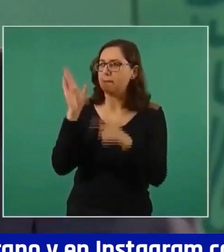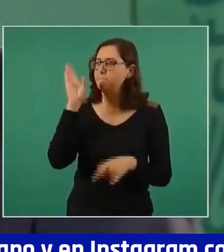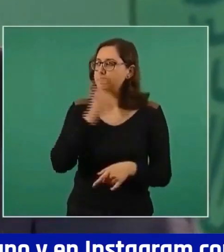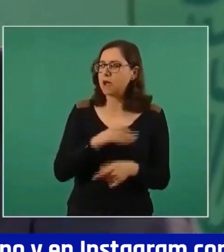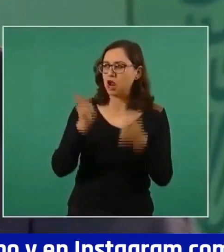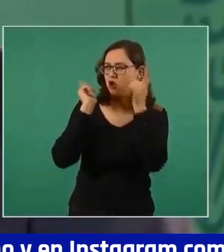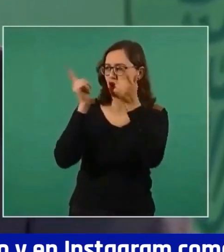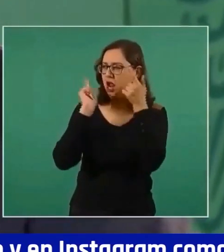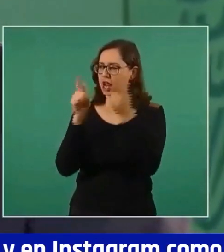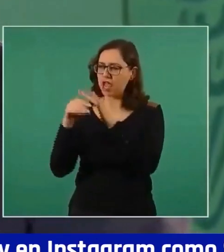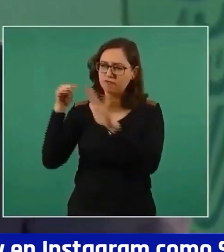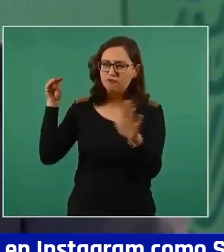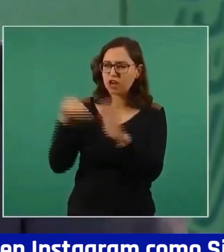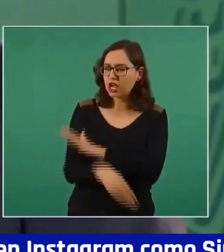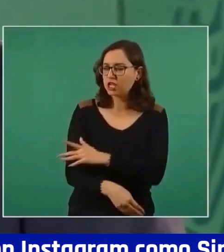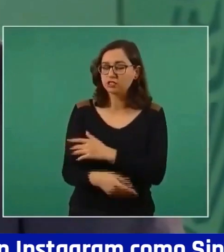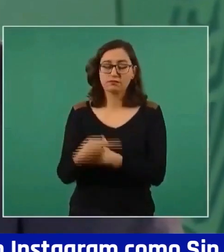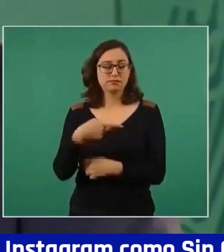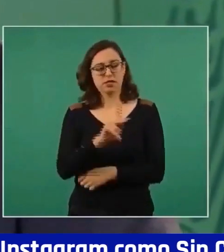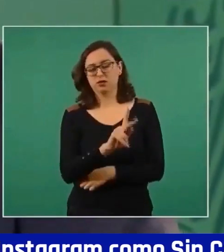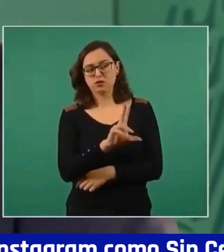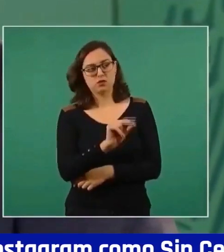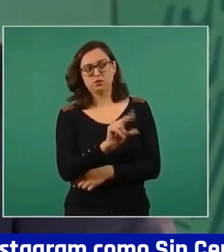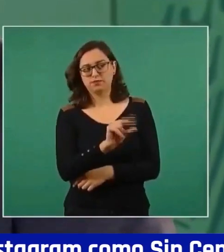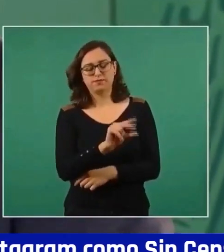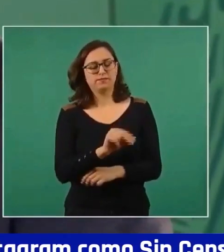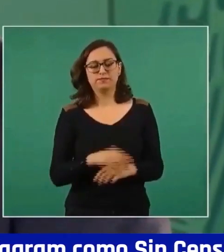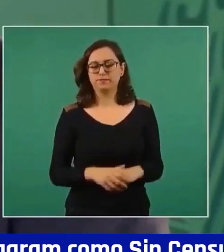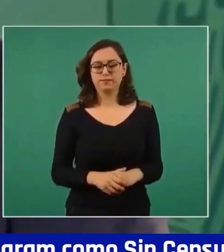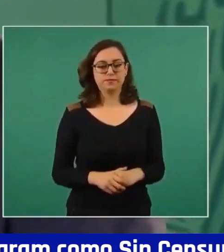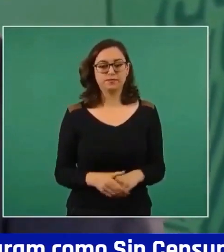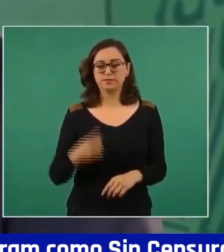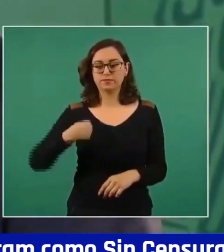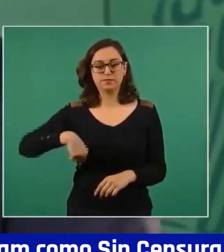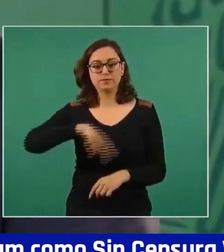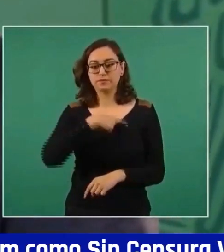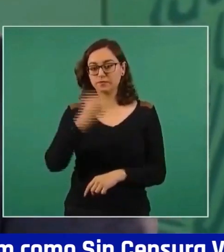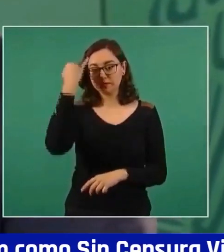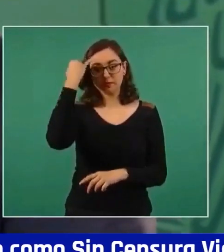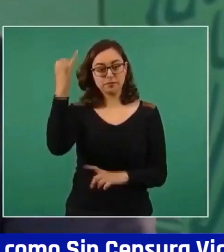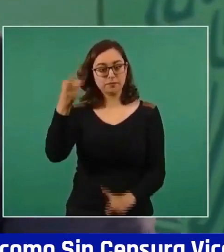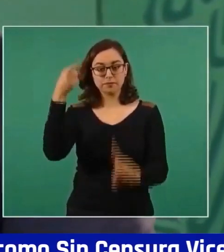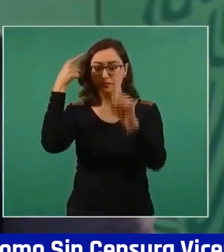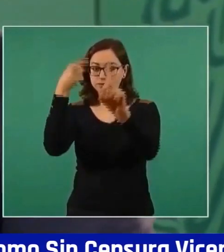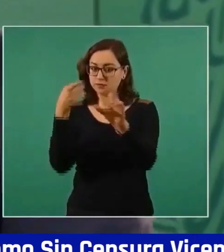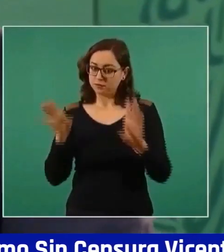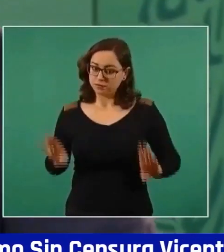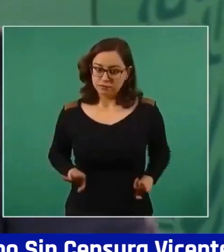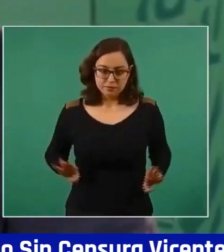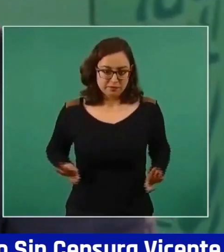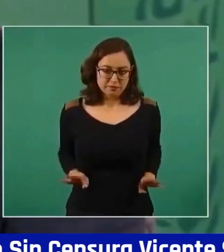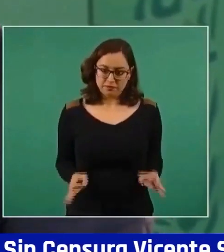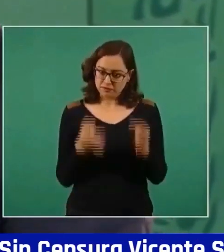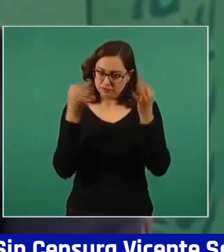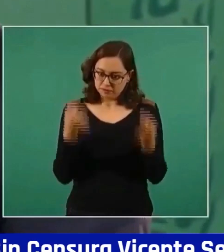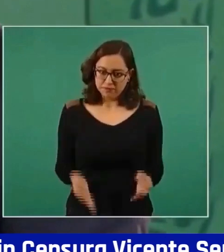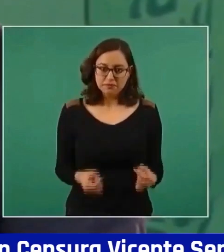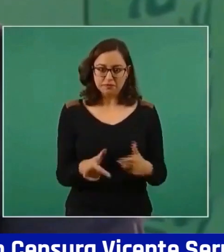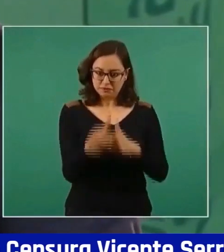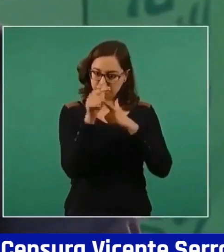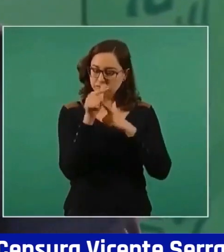que fracasáramos, pero no, tenemos ideales, tenemos principios y vamos a seguir